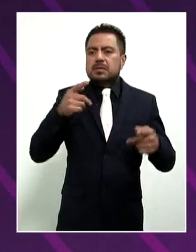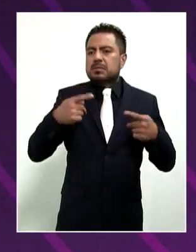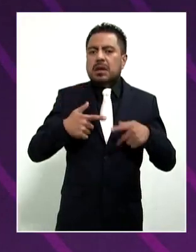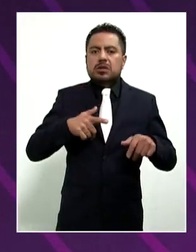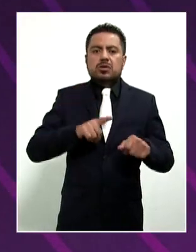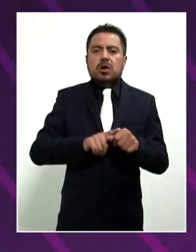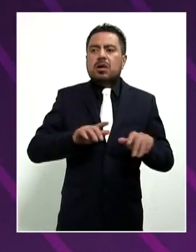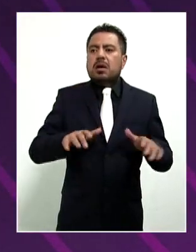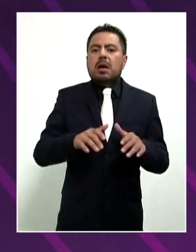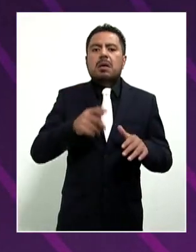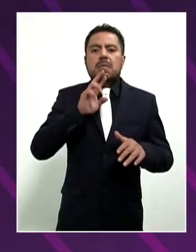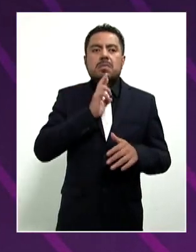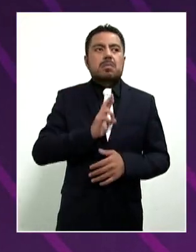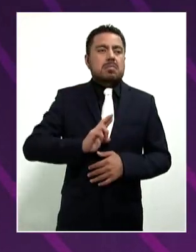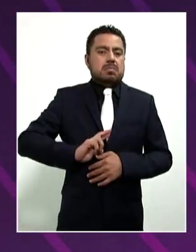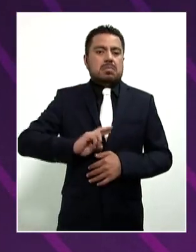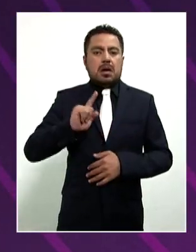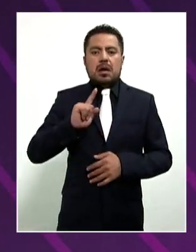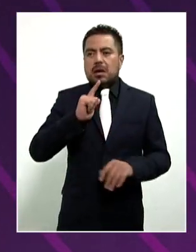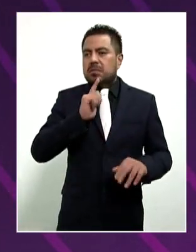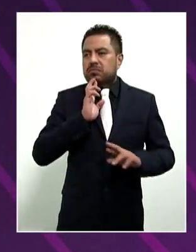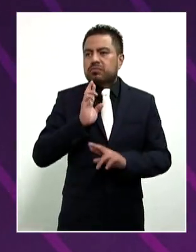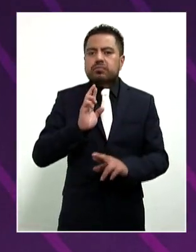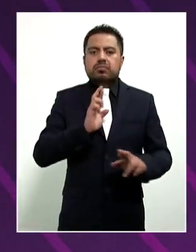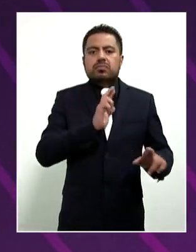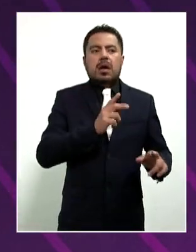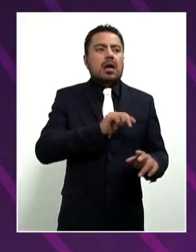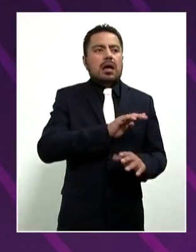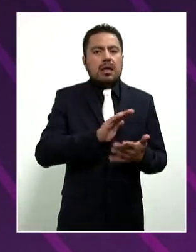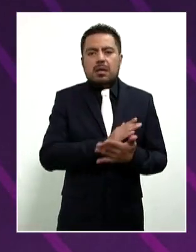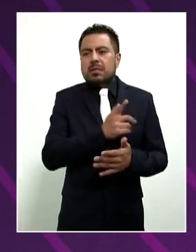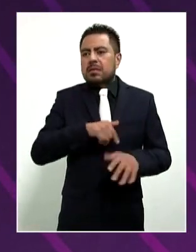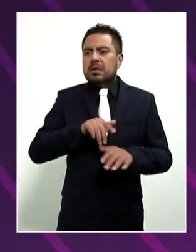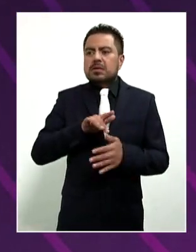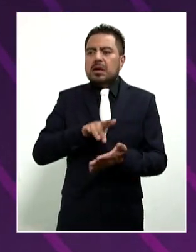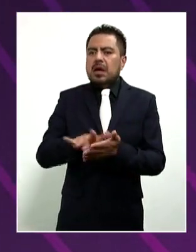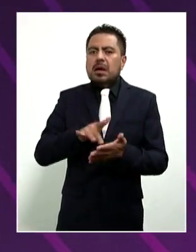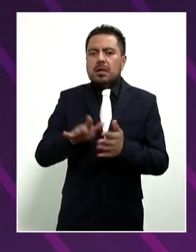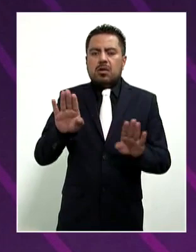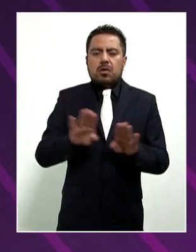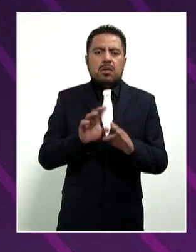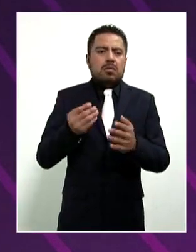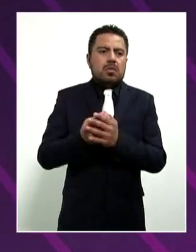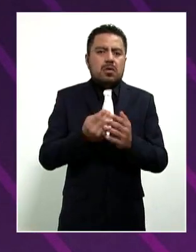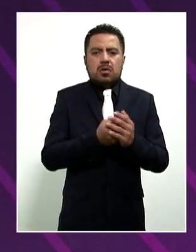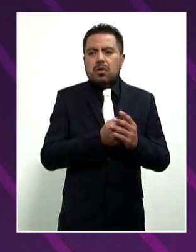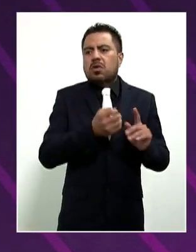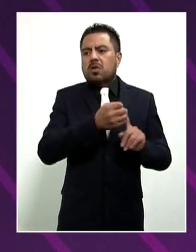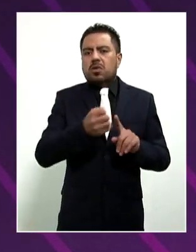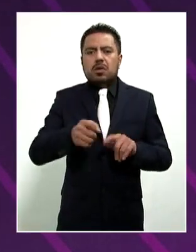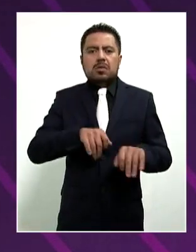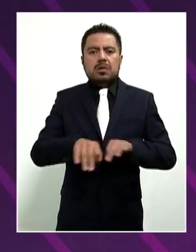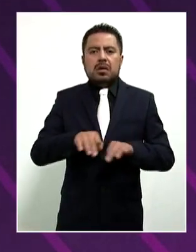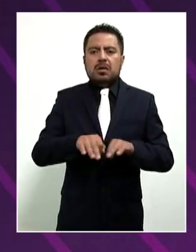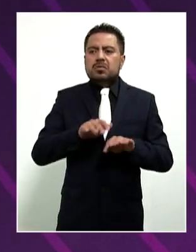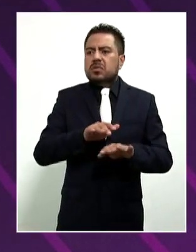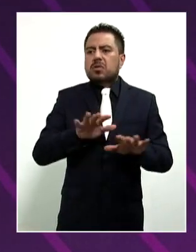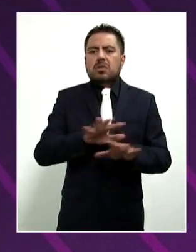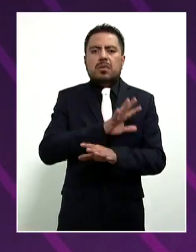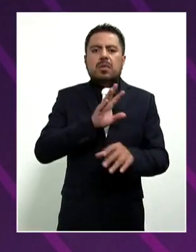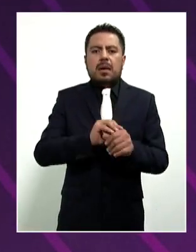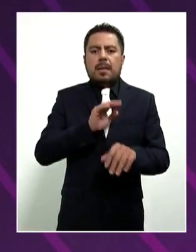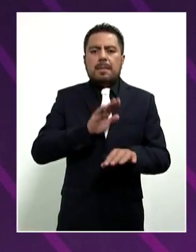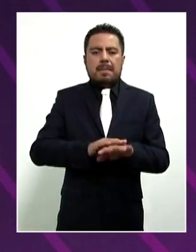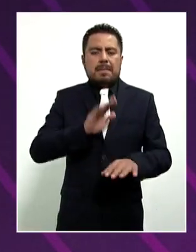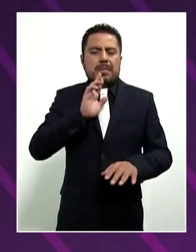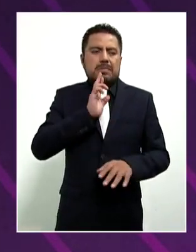personal y estamos en mejores condiciones de responder, además de apoyos como capacitación, reorganización del trabajo, sobre todo para hacerlo